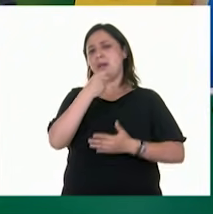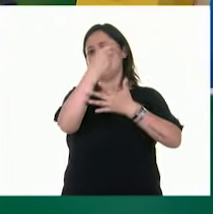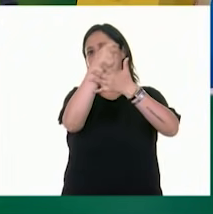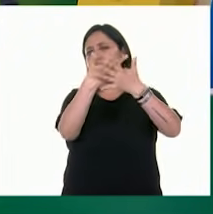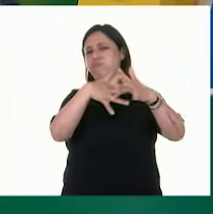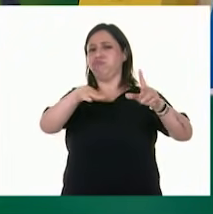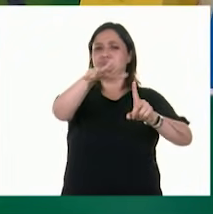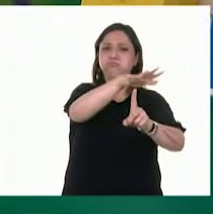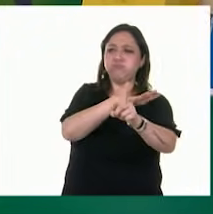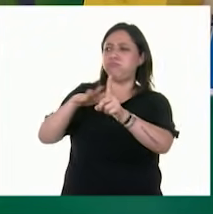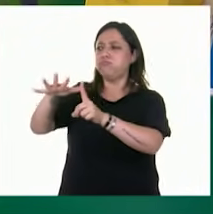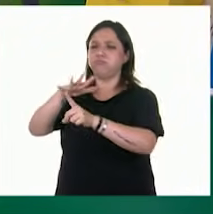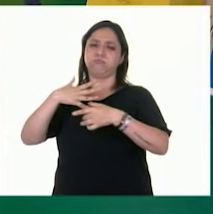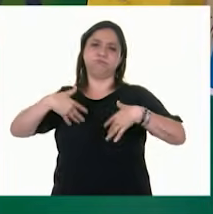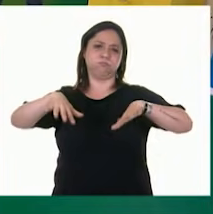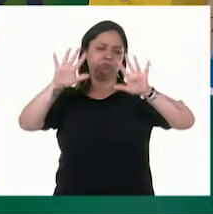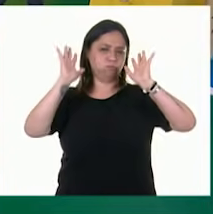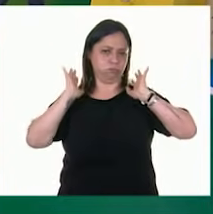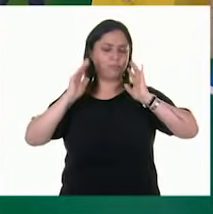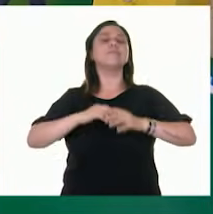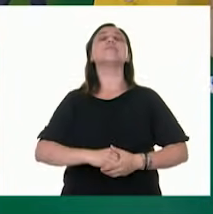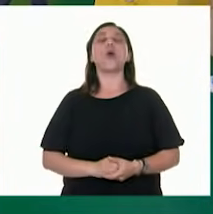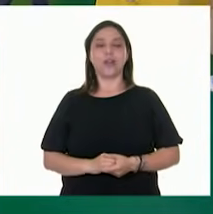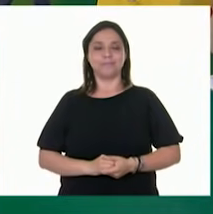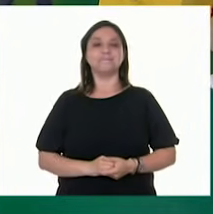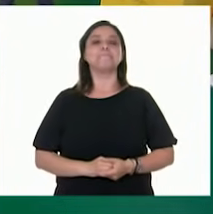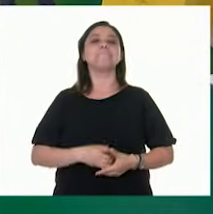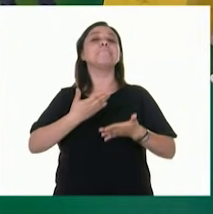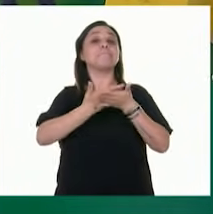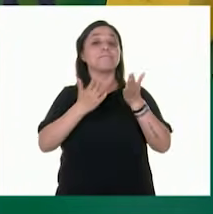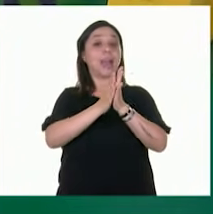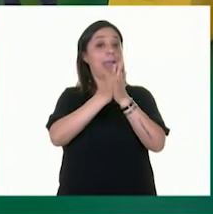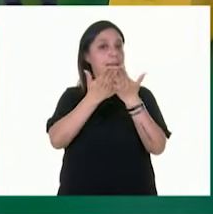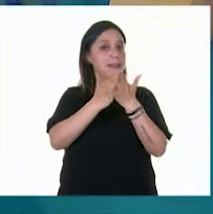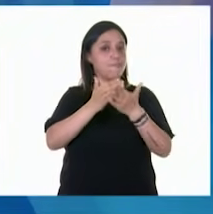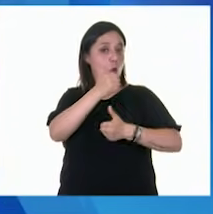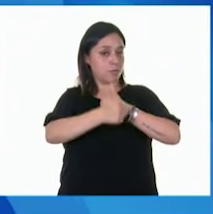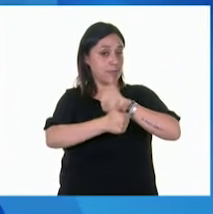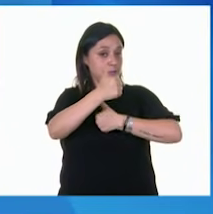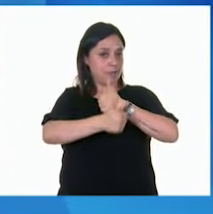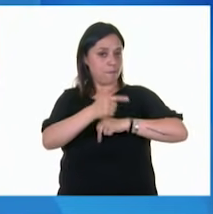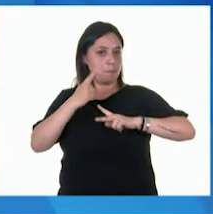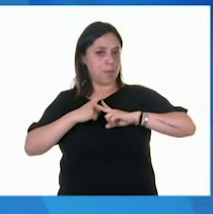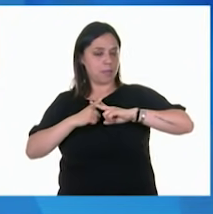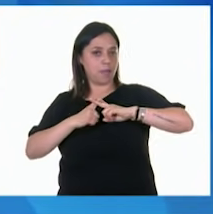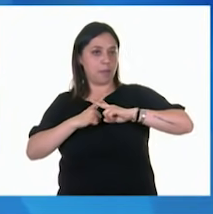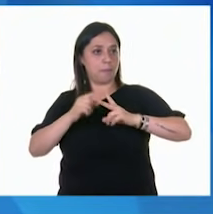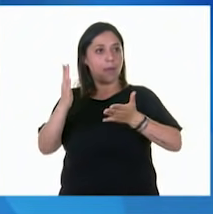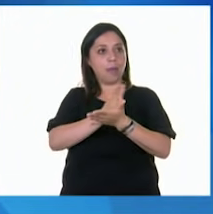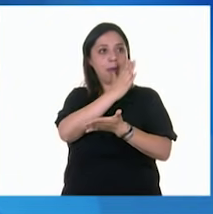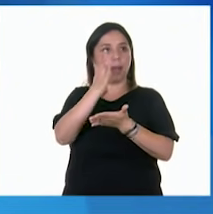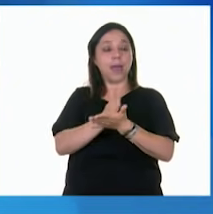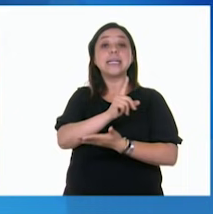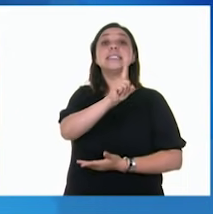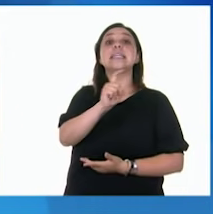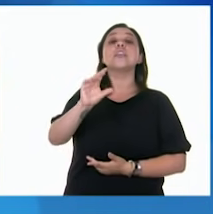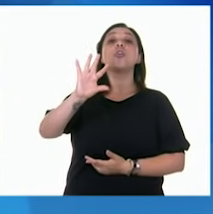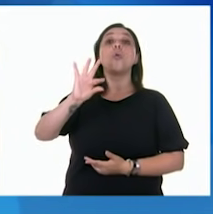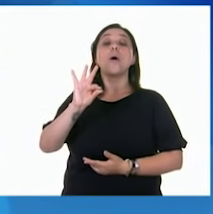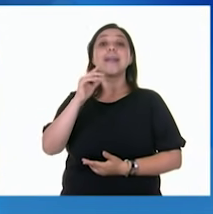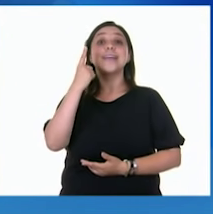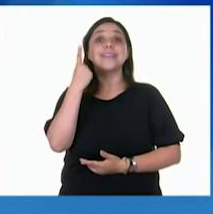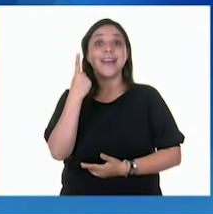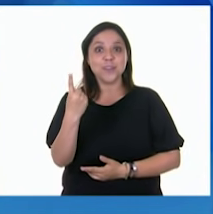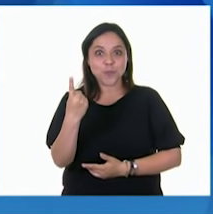momentos. Sí, sí, sí. Ok. Entonces, vamos a ver entonces ahora sí a nuestro libro de desafíos en la página 141.